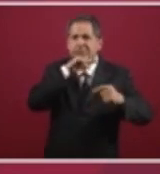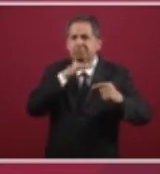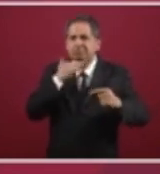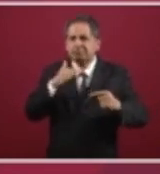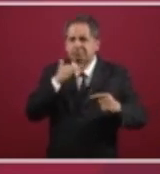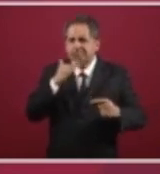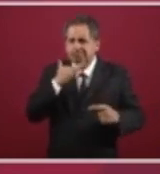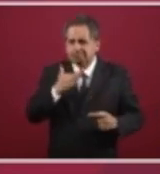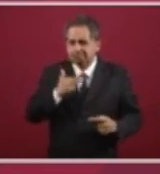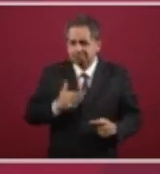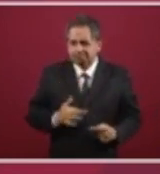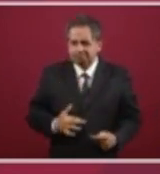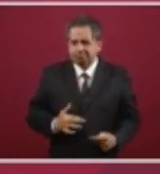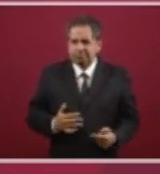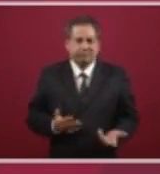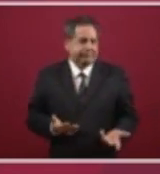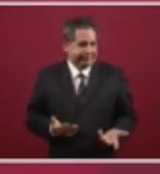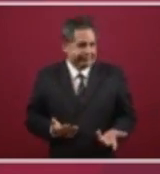empezar a